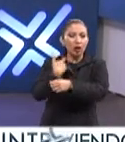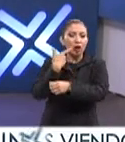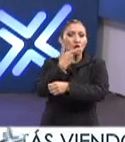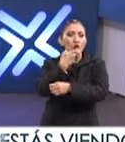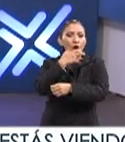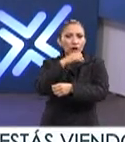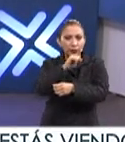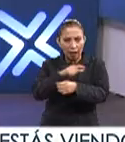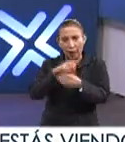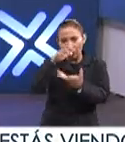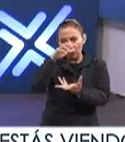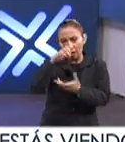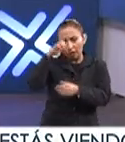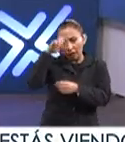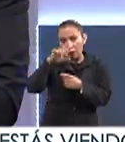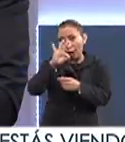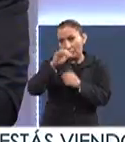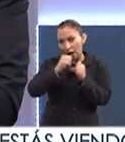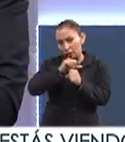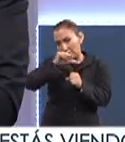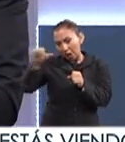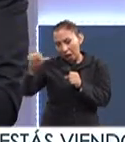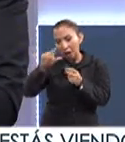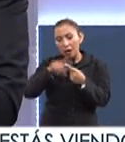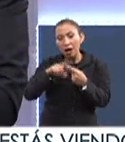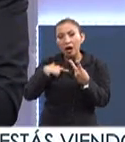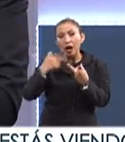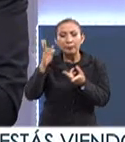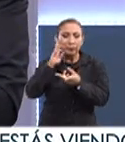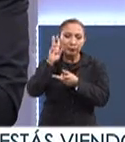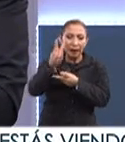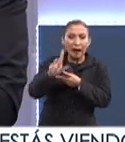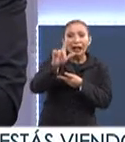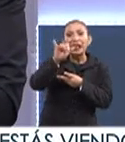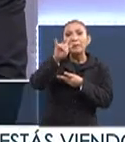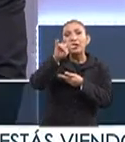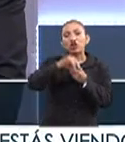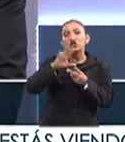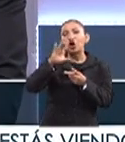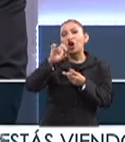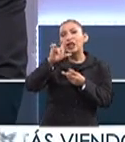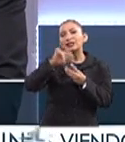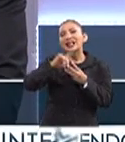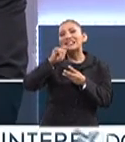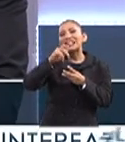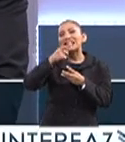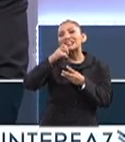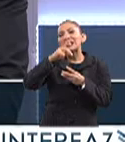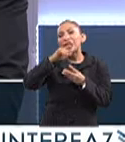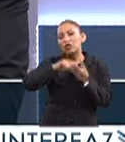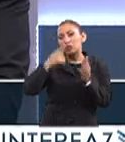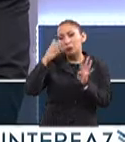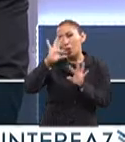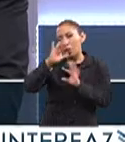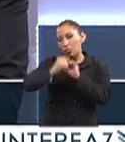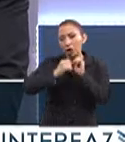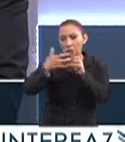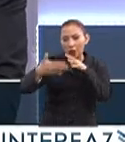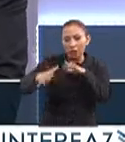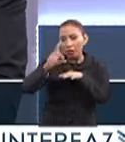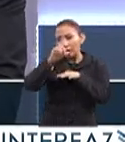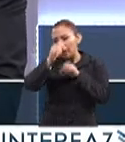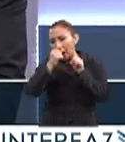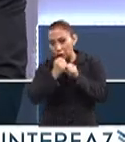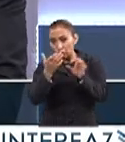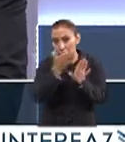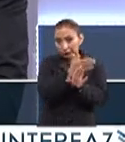Glucosa en general desde la mayoría de edad, más a los 40 años, un perfil de lípidos, colesterol, triglicéridos también hacia los 40 años, 30